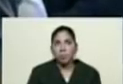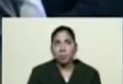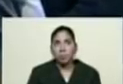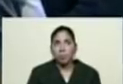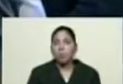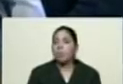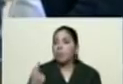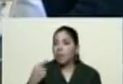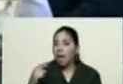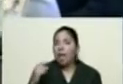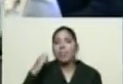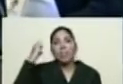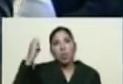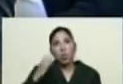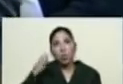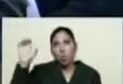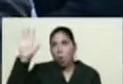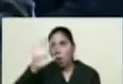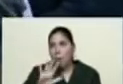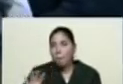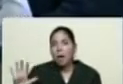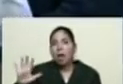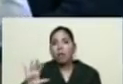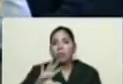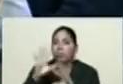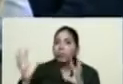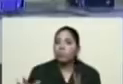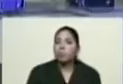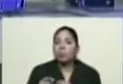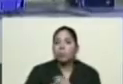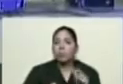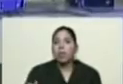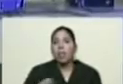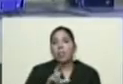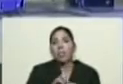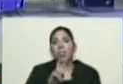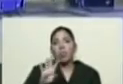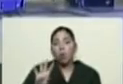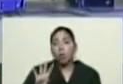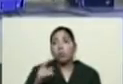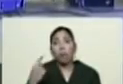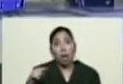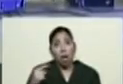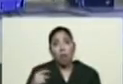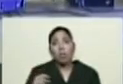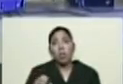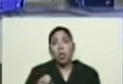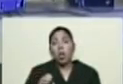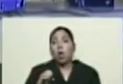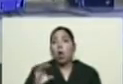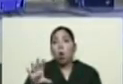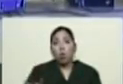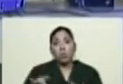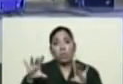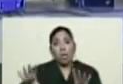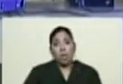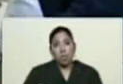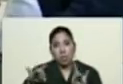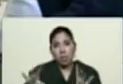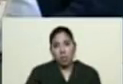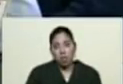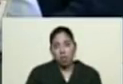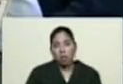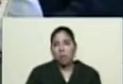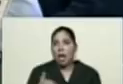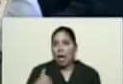Tenemos de Europa también 34. Tenemos de Oceanía también, aquí vinieron de Australia. Tenemos, miren,